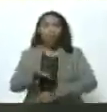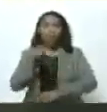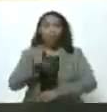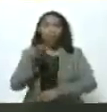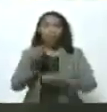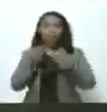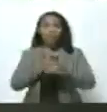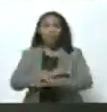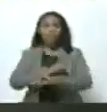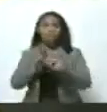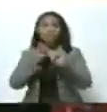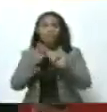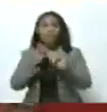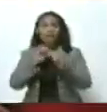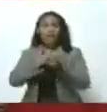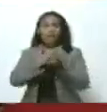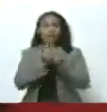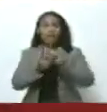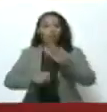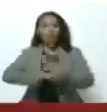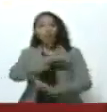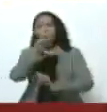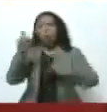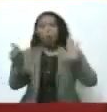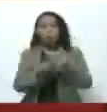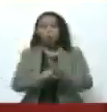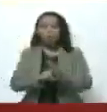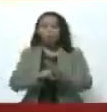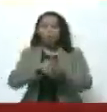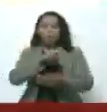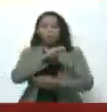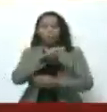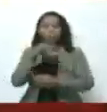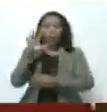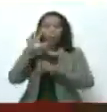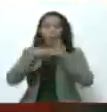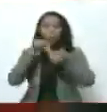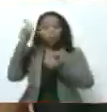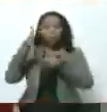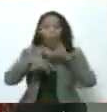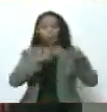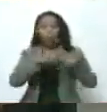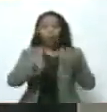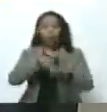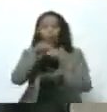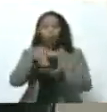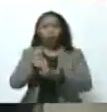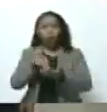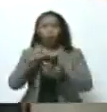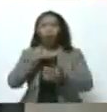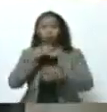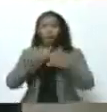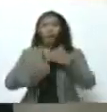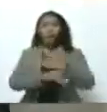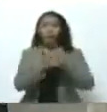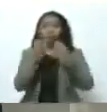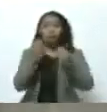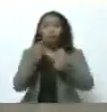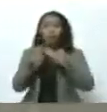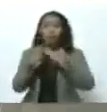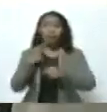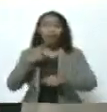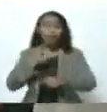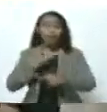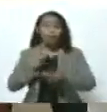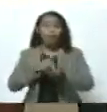para terminar de sustituir completamente la importación de arroz por producción nacional. Hemos avanzado muchísimo, pero tenemos que